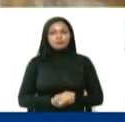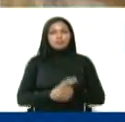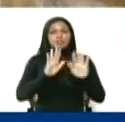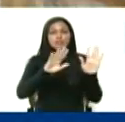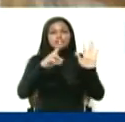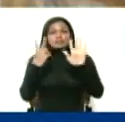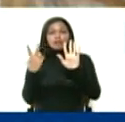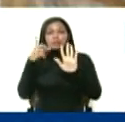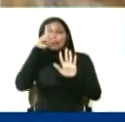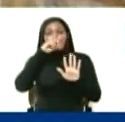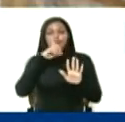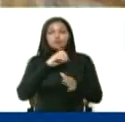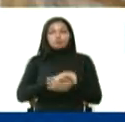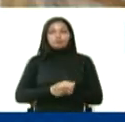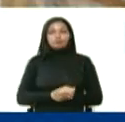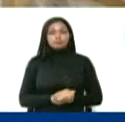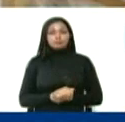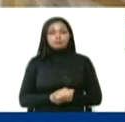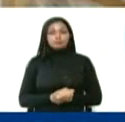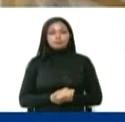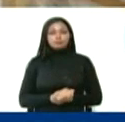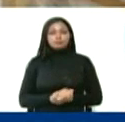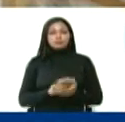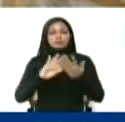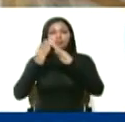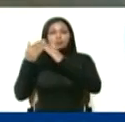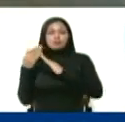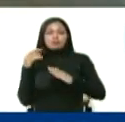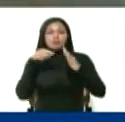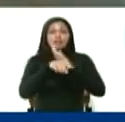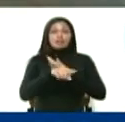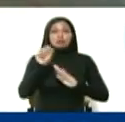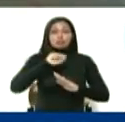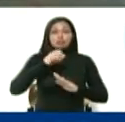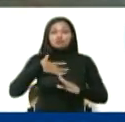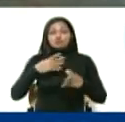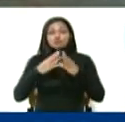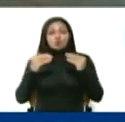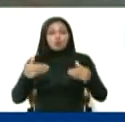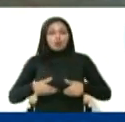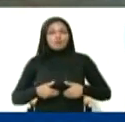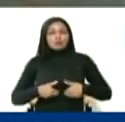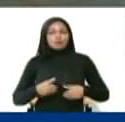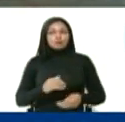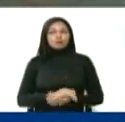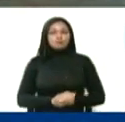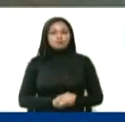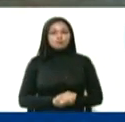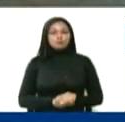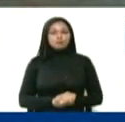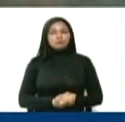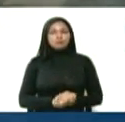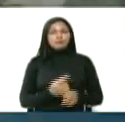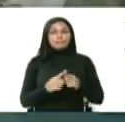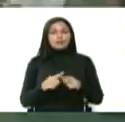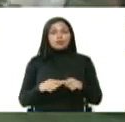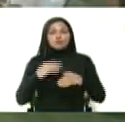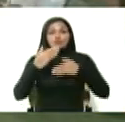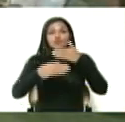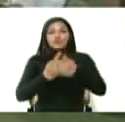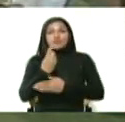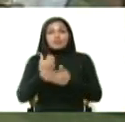17 años de barrio adentro. Ha valido la pena todo el esfuerzo, pero queda mucho por